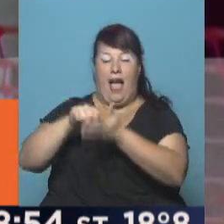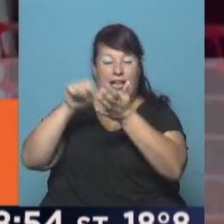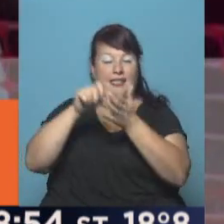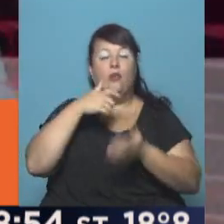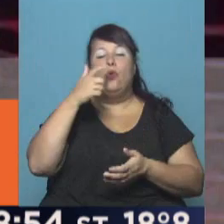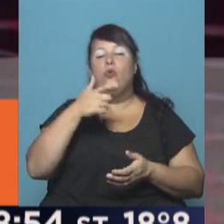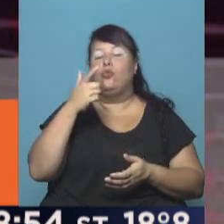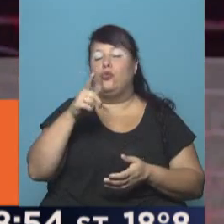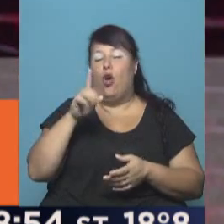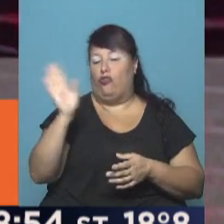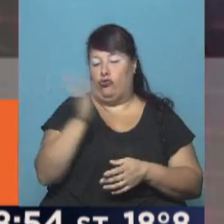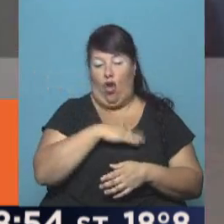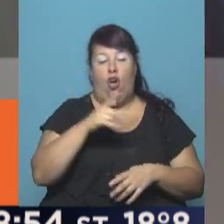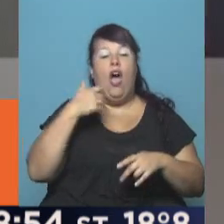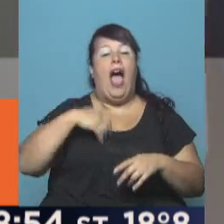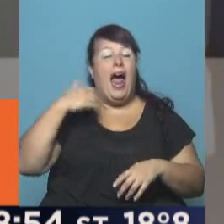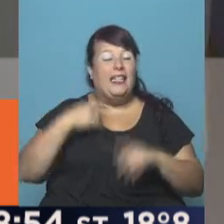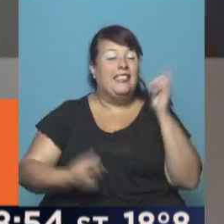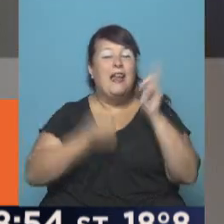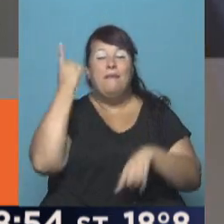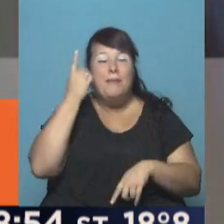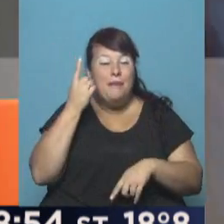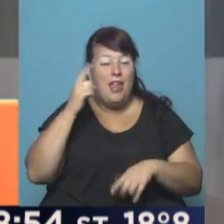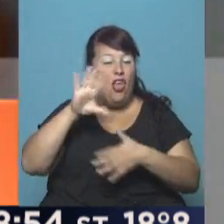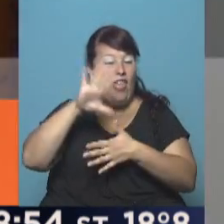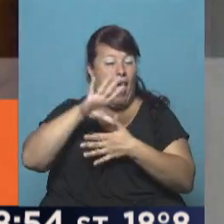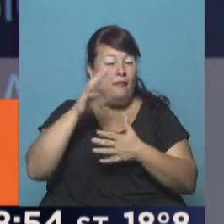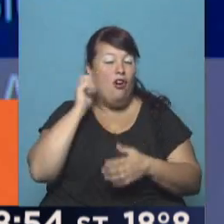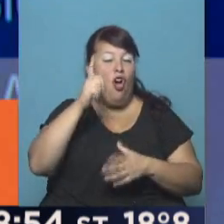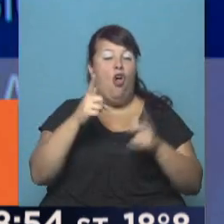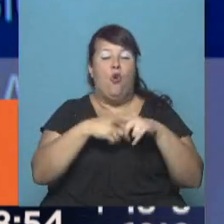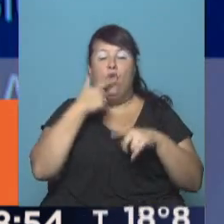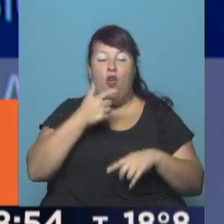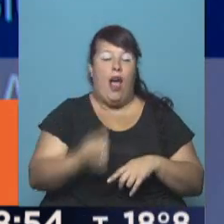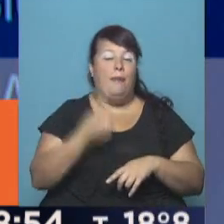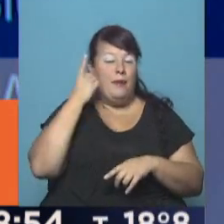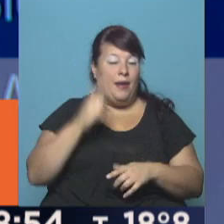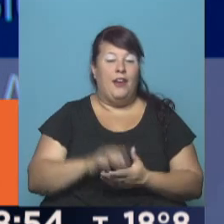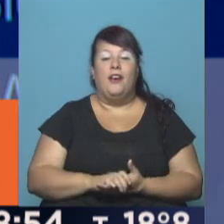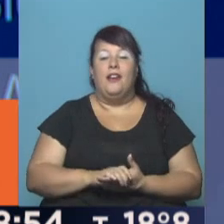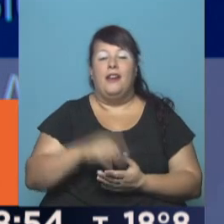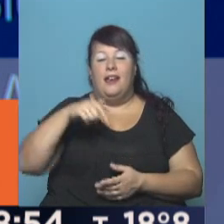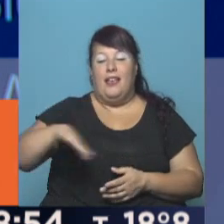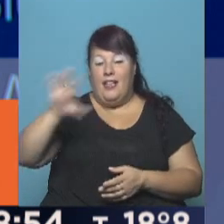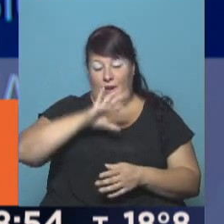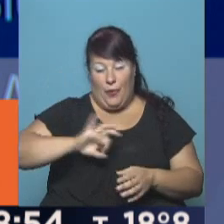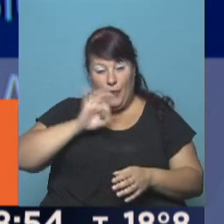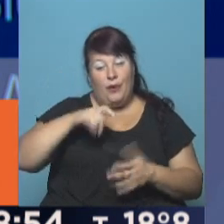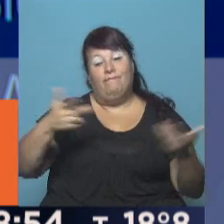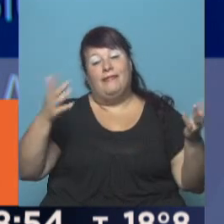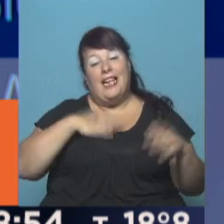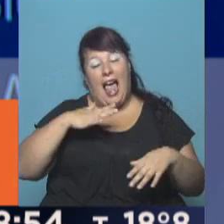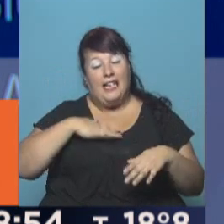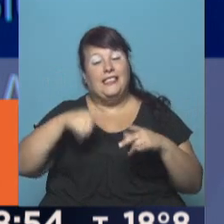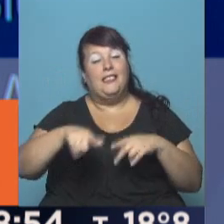roja está presente en todos argentina fue el primero de las américas en tener una cruz roja la cruz roja entidad decana del continente y hoy lamentablemente